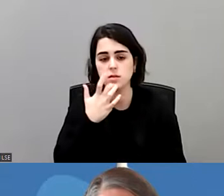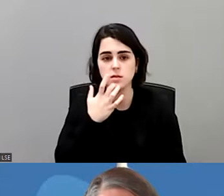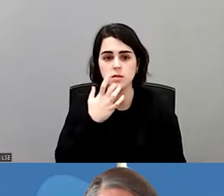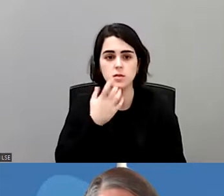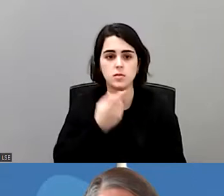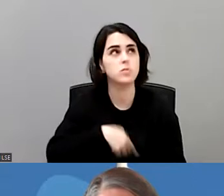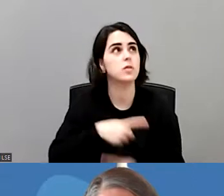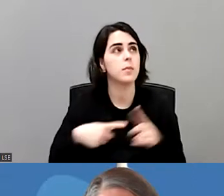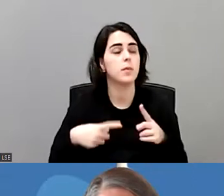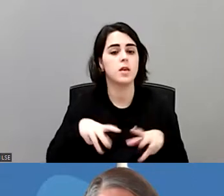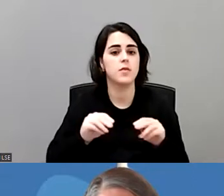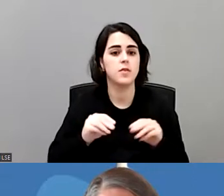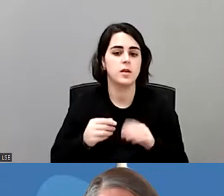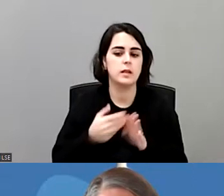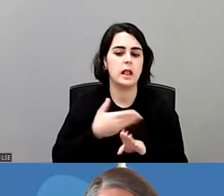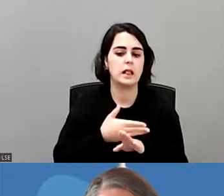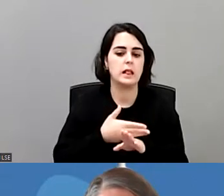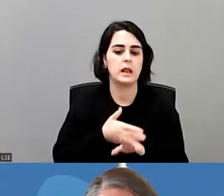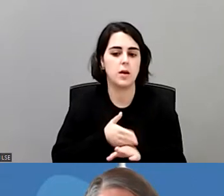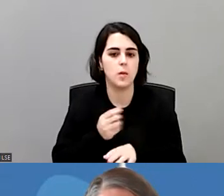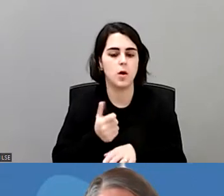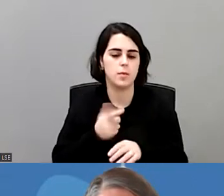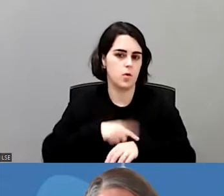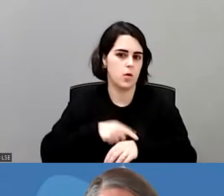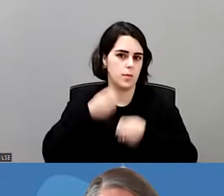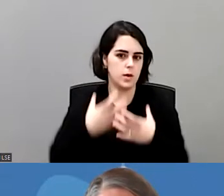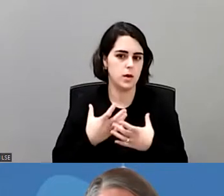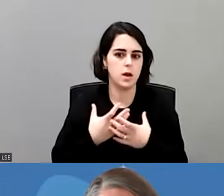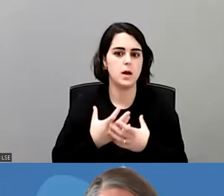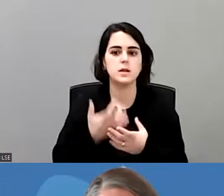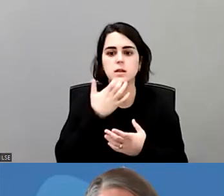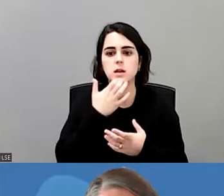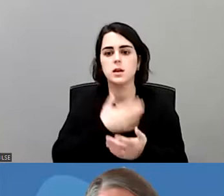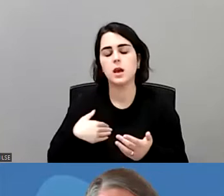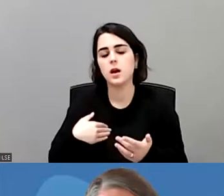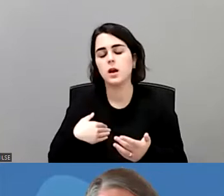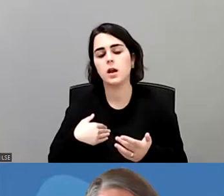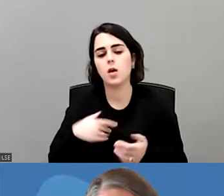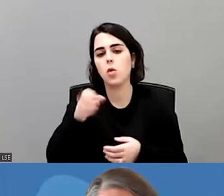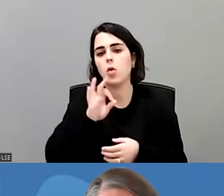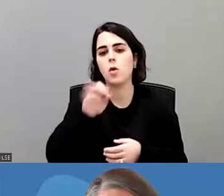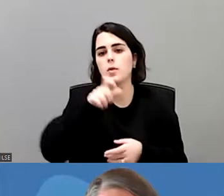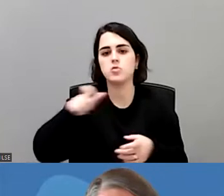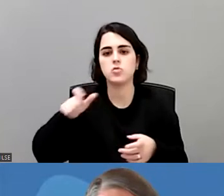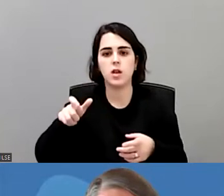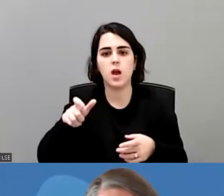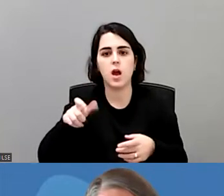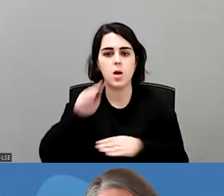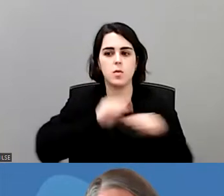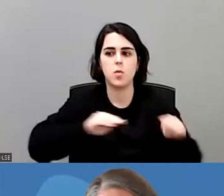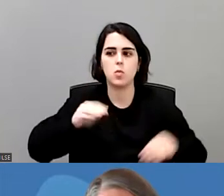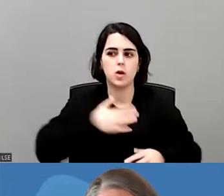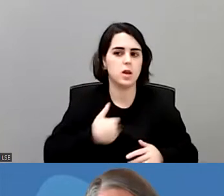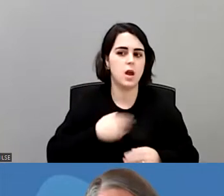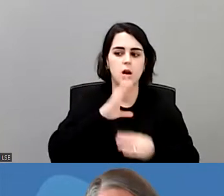terminábamos ahí media, nos hemos pasado un pelinín, pero vamos bien en hora. Si queréis, si alguien quiere preguntar algo,